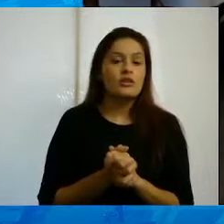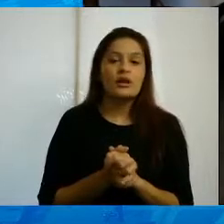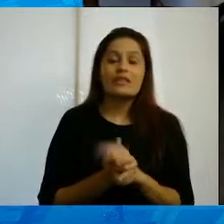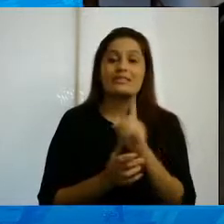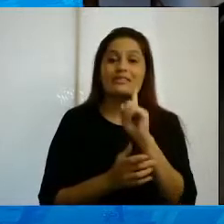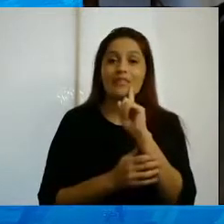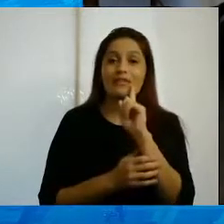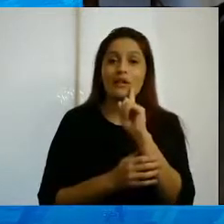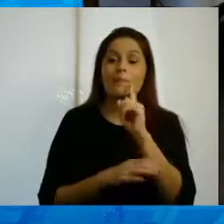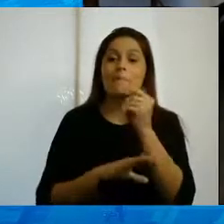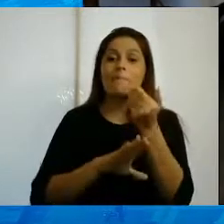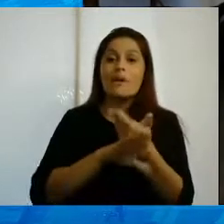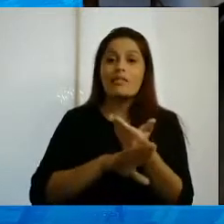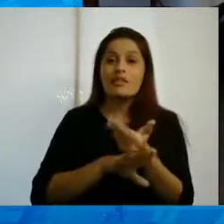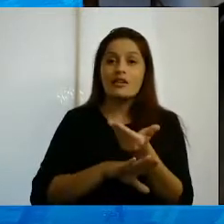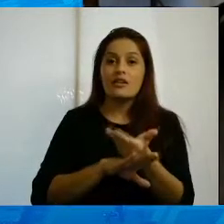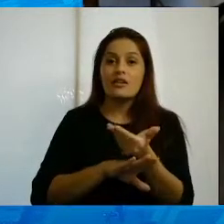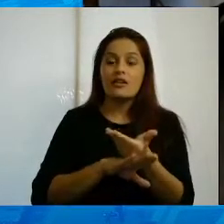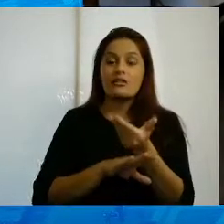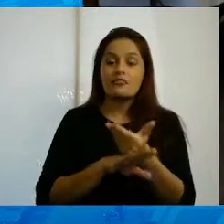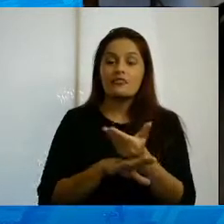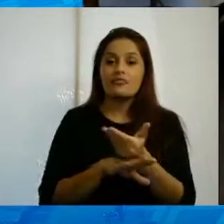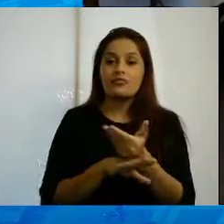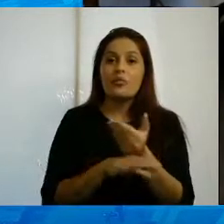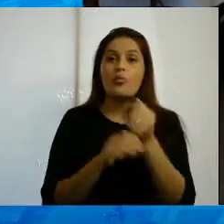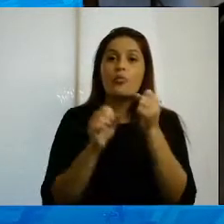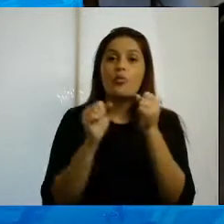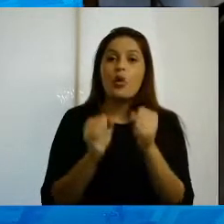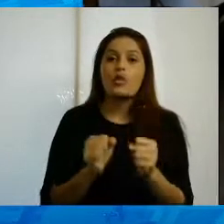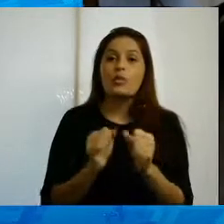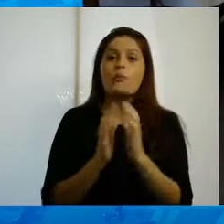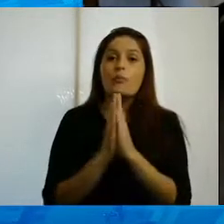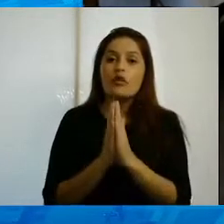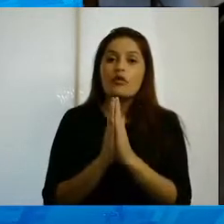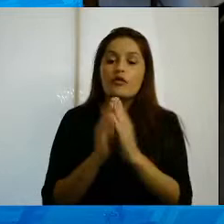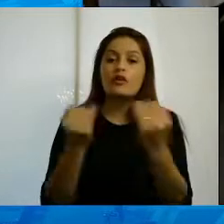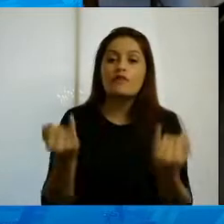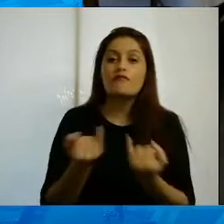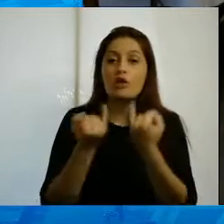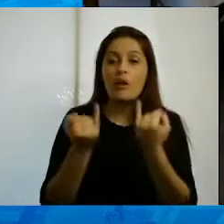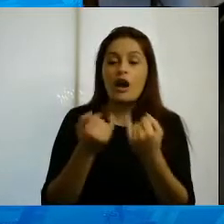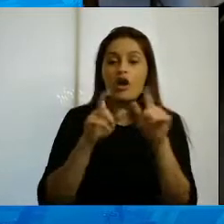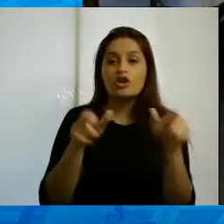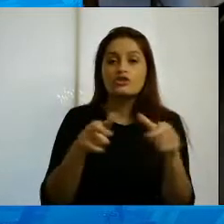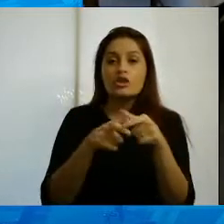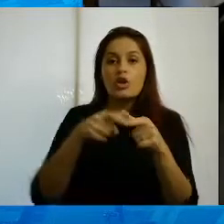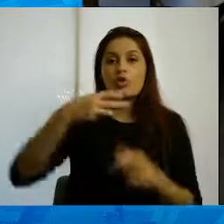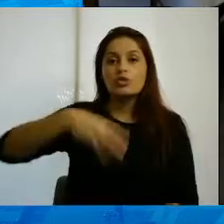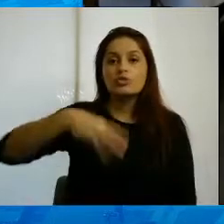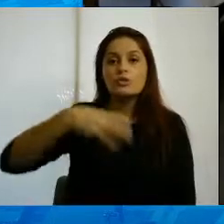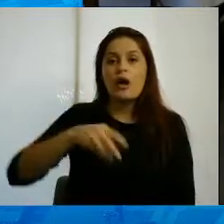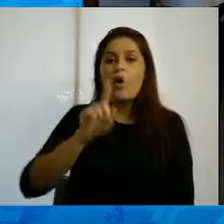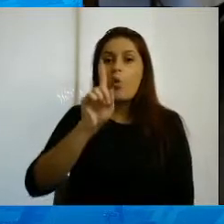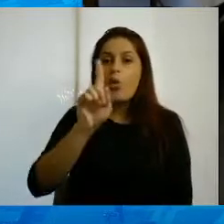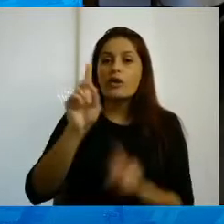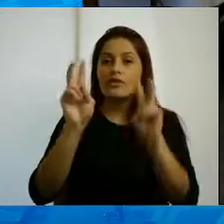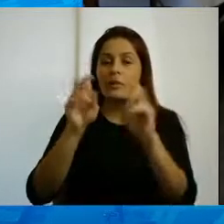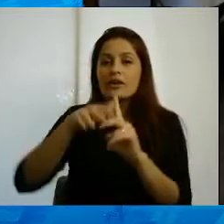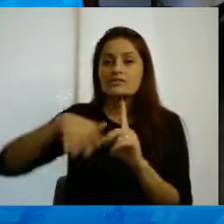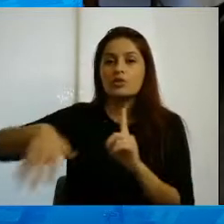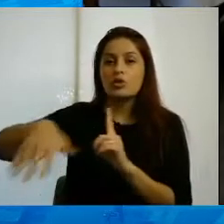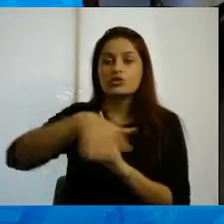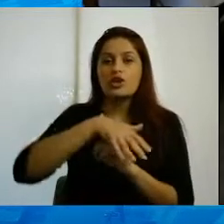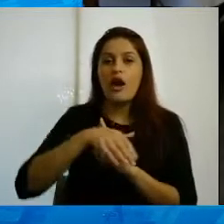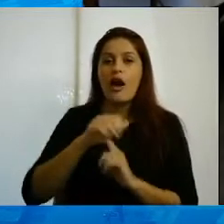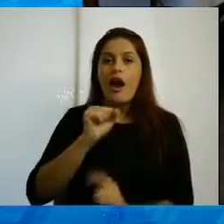tenga que pedir, alcaldesa, que se nos pueda informar como Consejo Municipal una situación detallada respecto de los